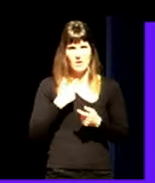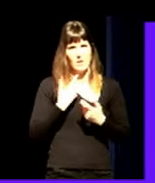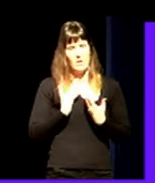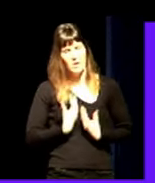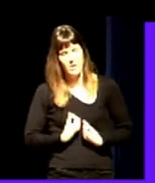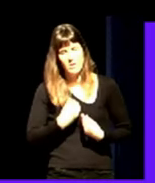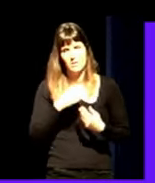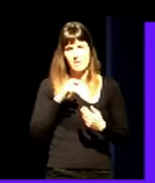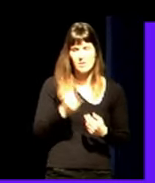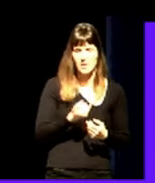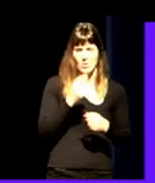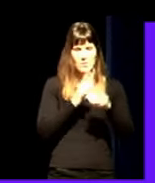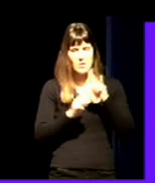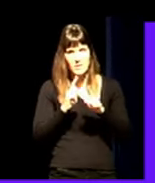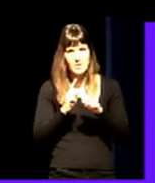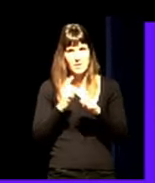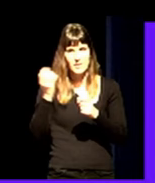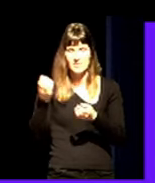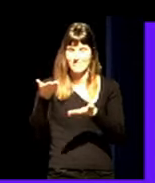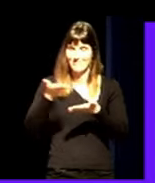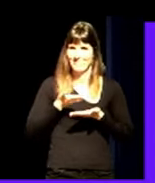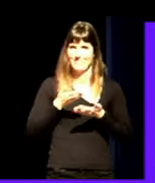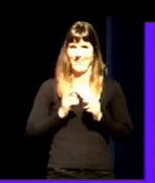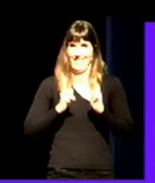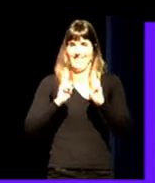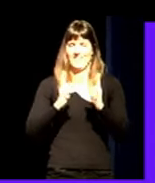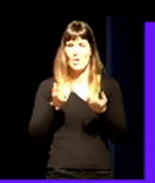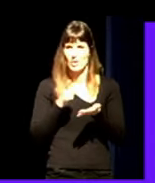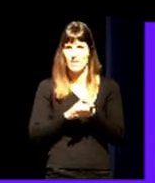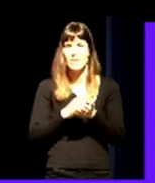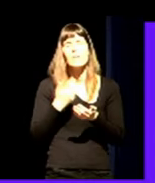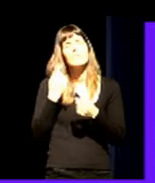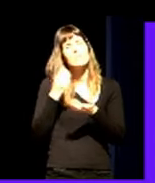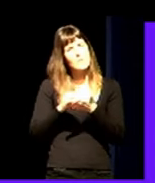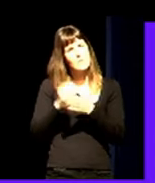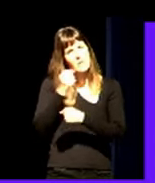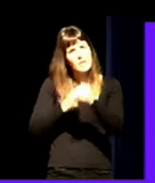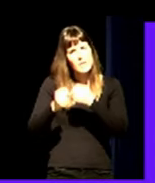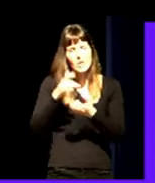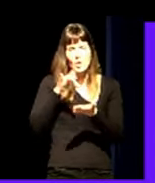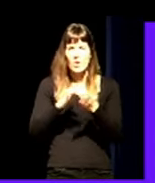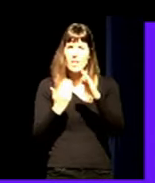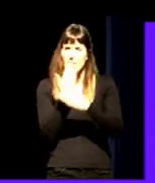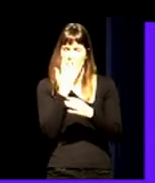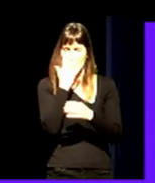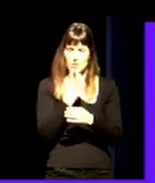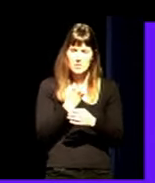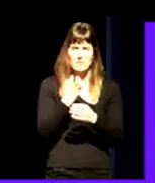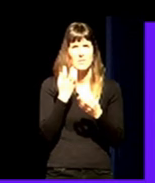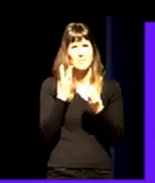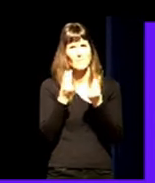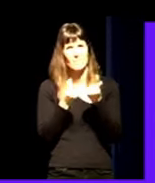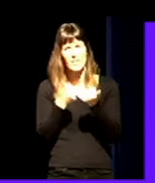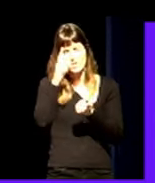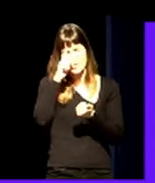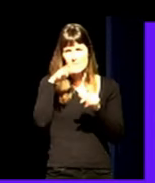¿no? Quien te puede aportar conocimiento empático en estos días tristes, en estos días grises, que no sabes